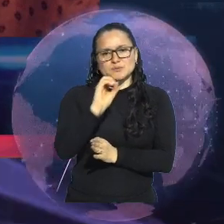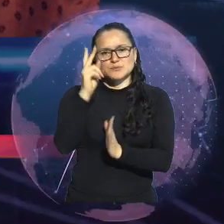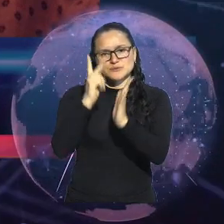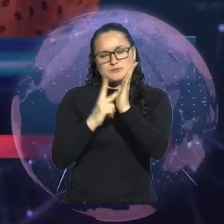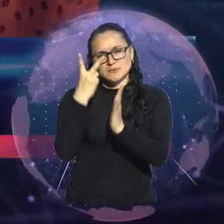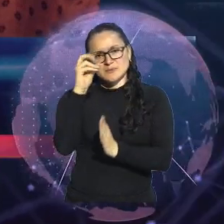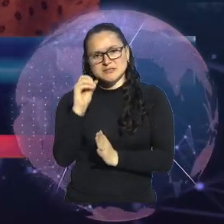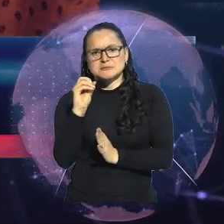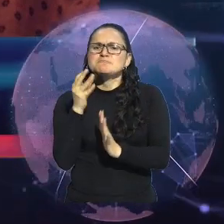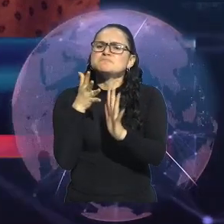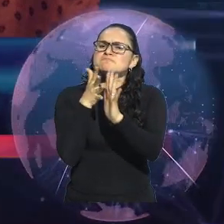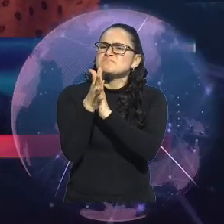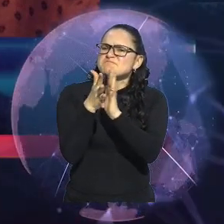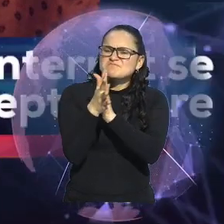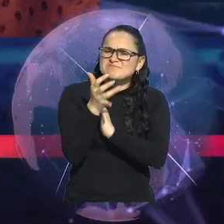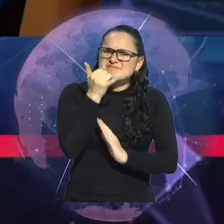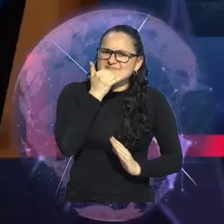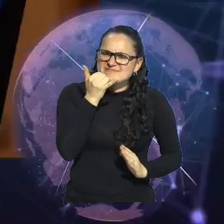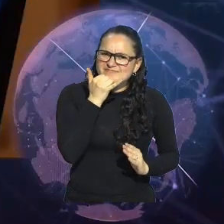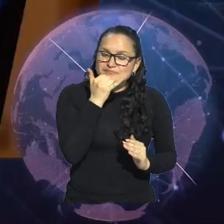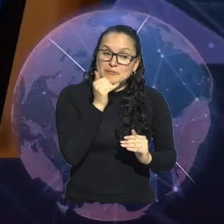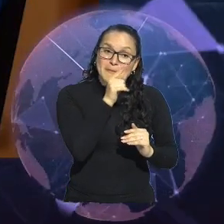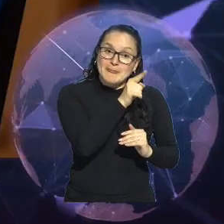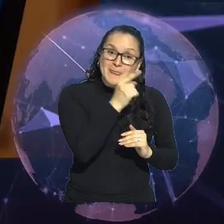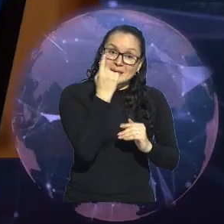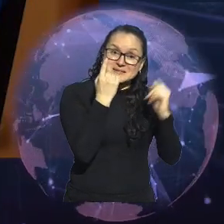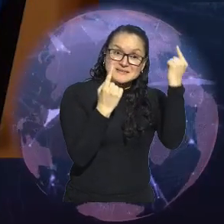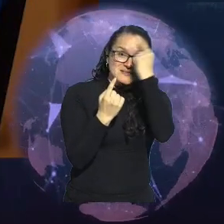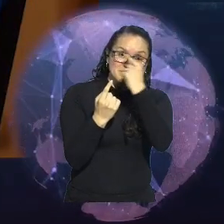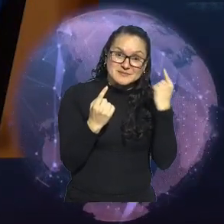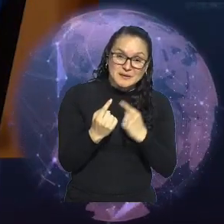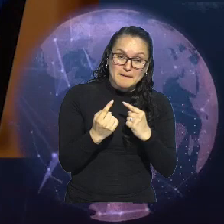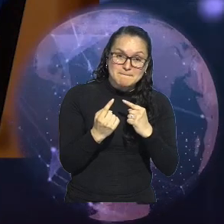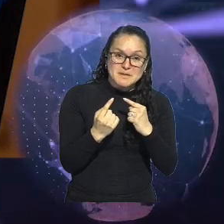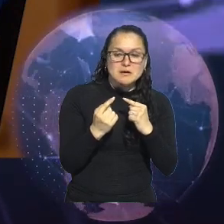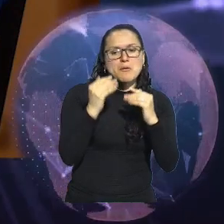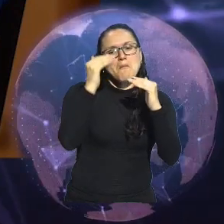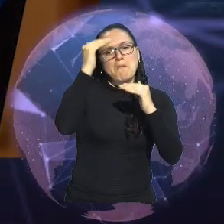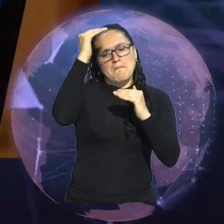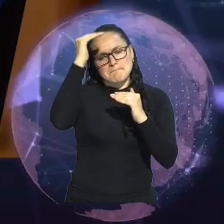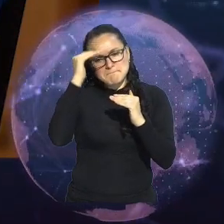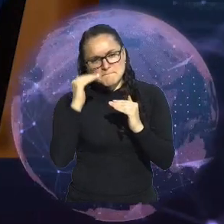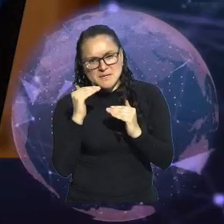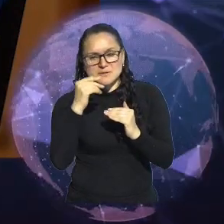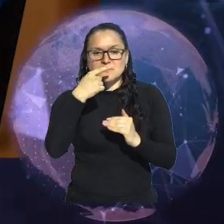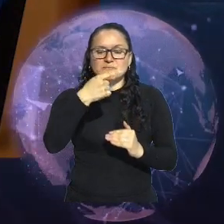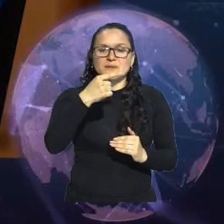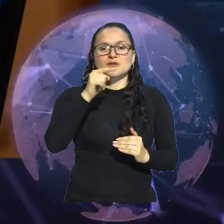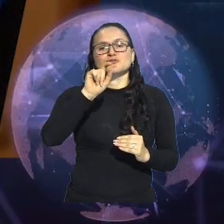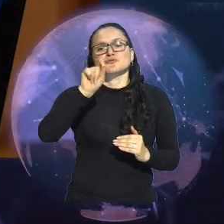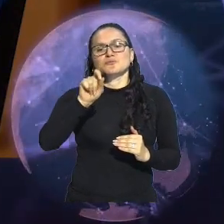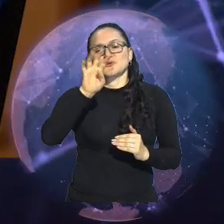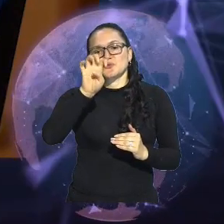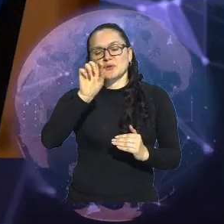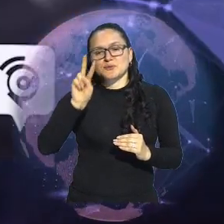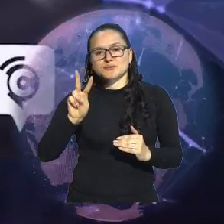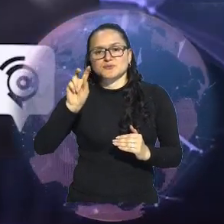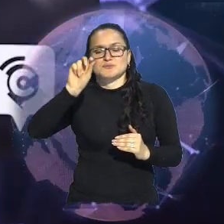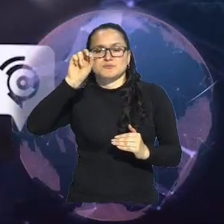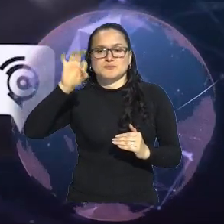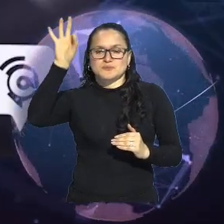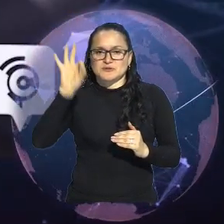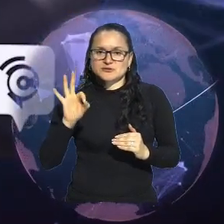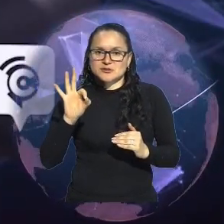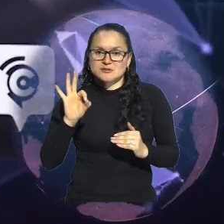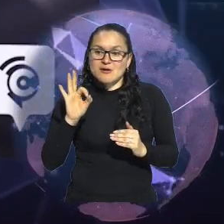que se evidenció que el tráfico en el mes de septiembre presentó una reducción de menos 92 % respecto al mes de agosto